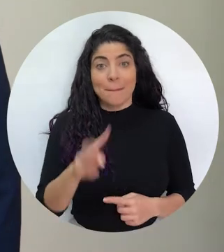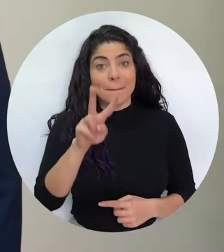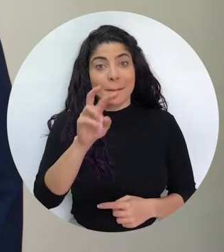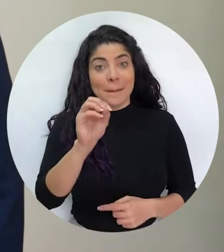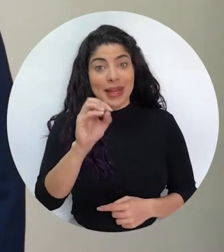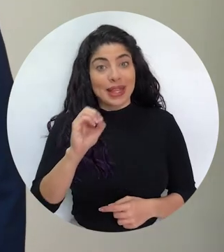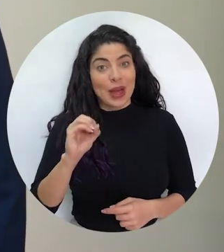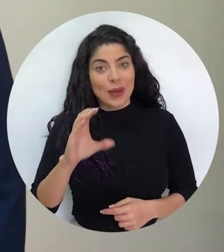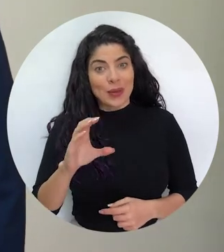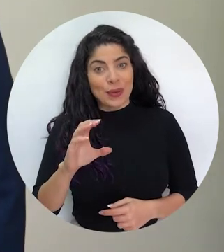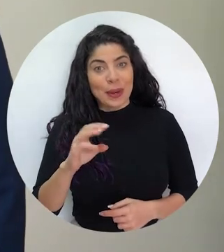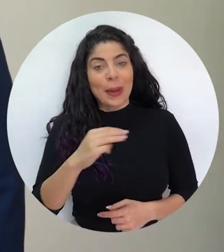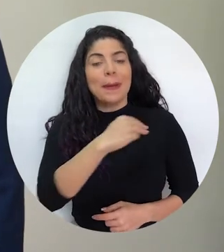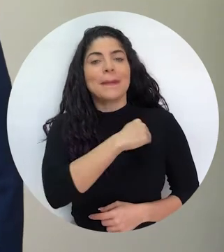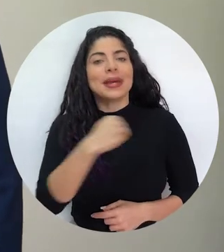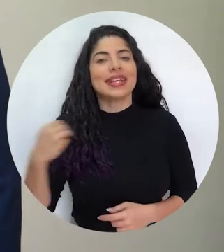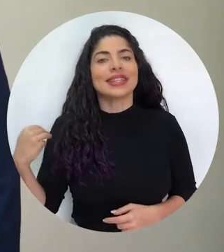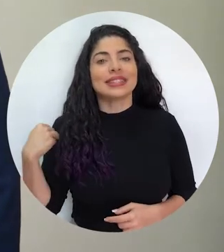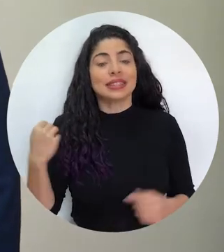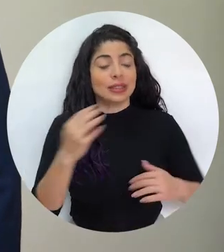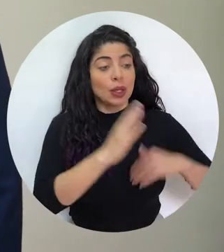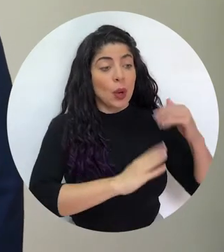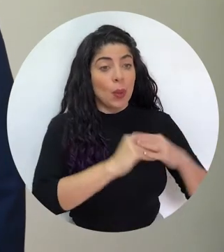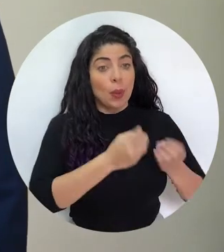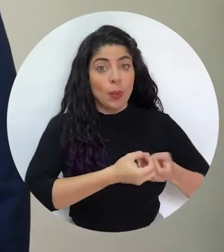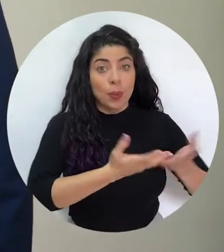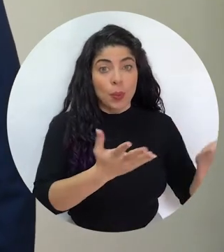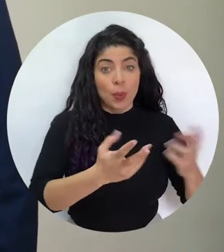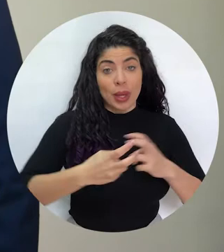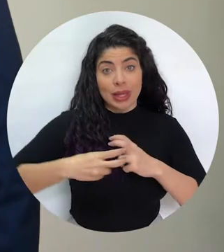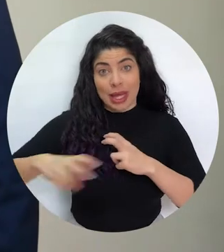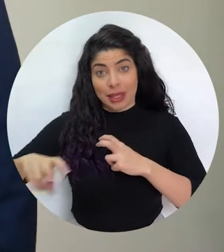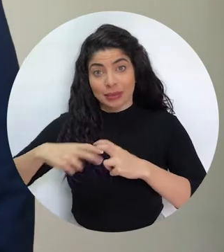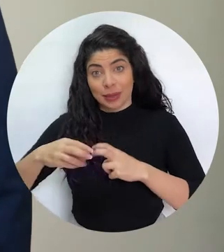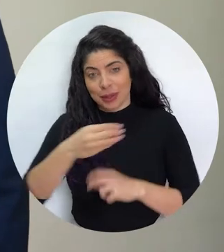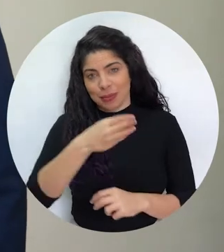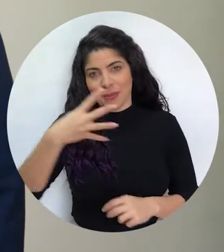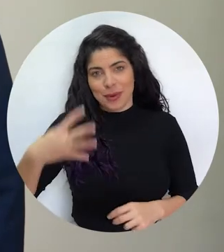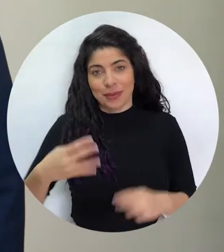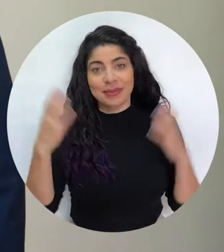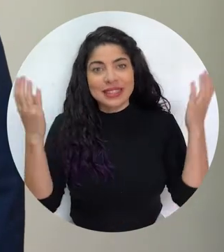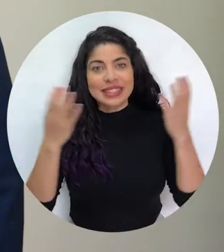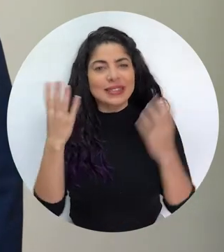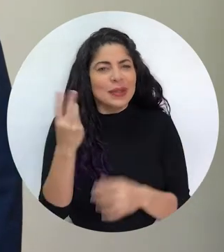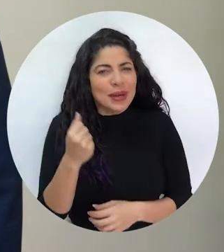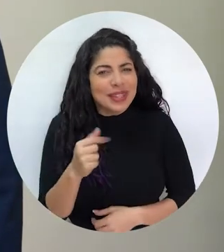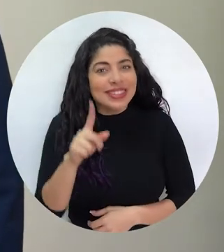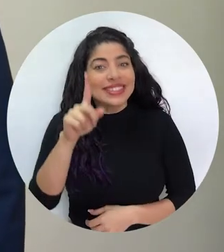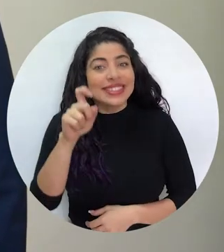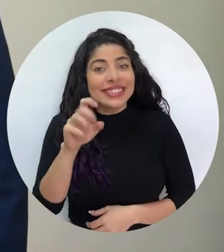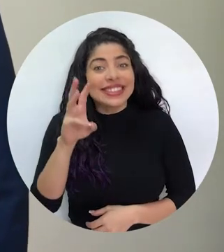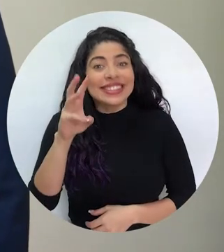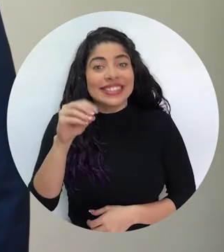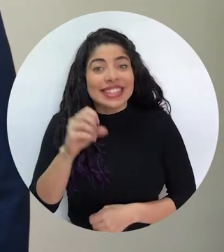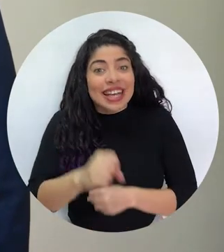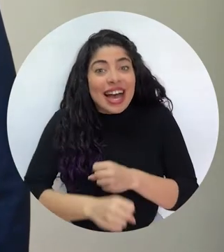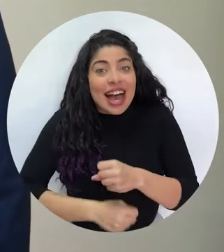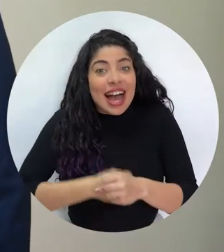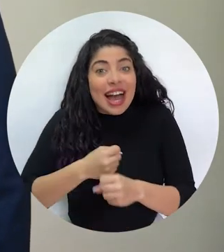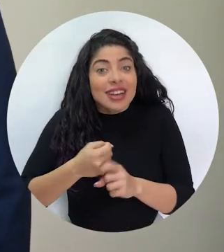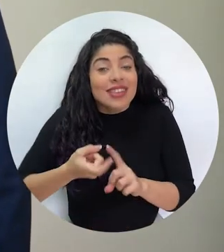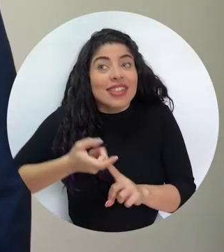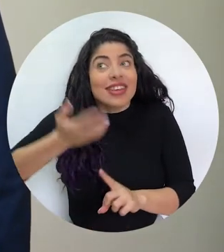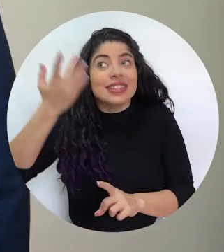Este 20 de octubre, el Ministerio de Obras Públicas y Transportes celebra 160 años